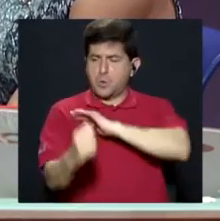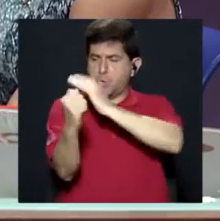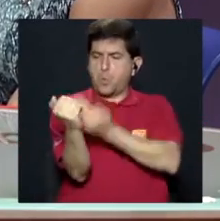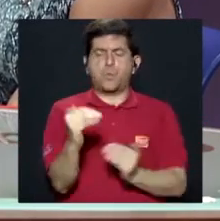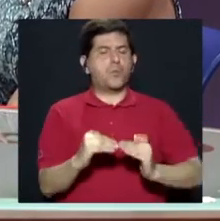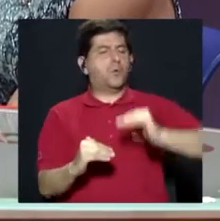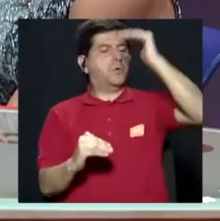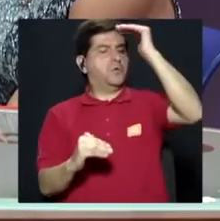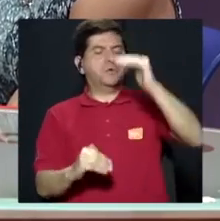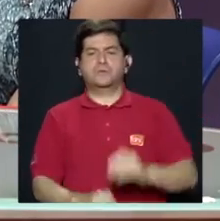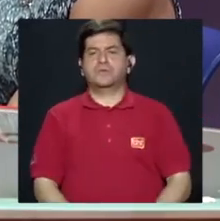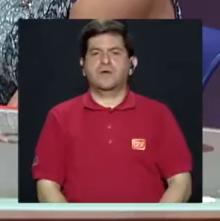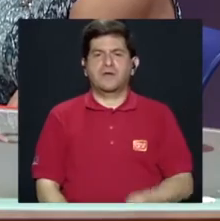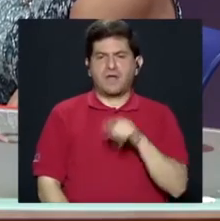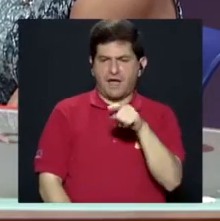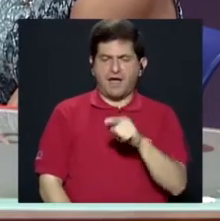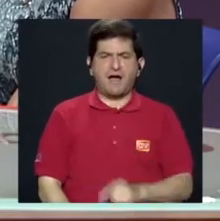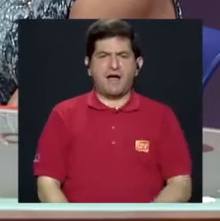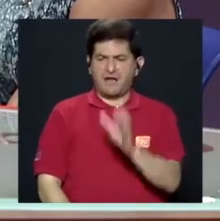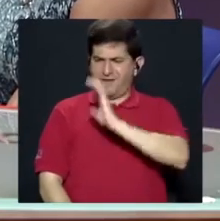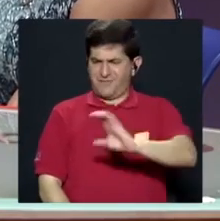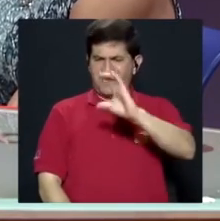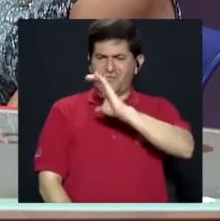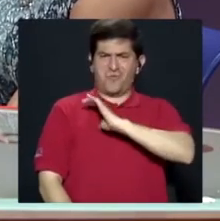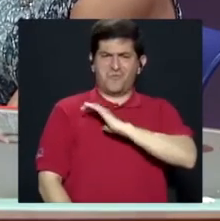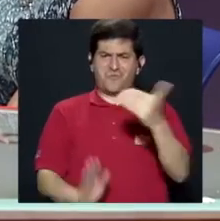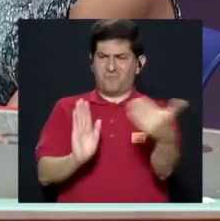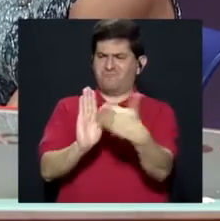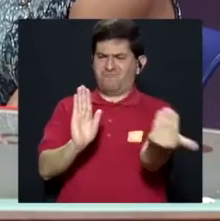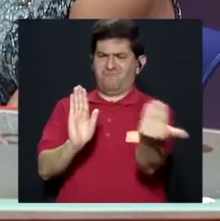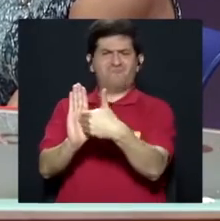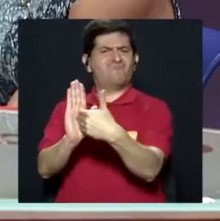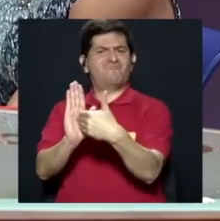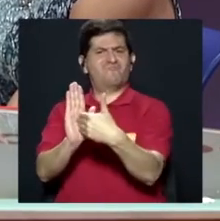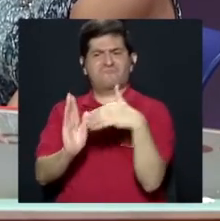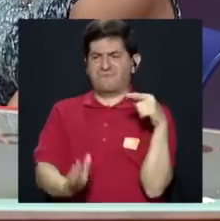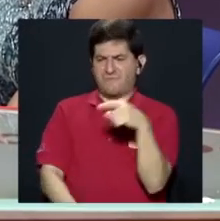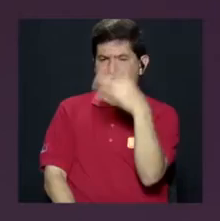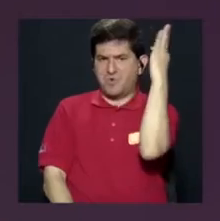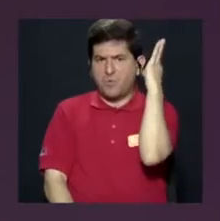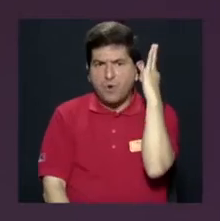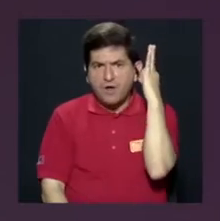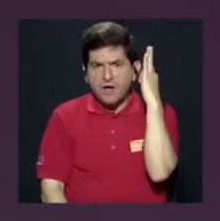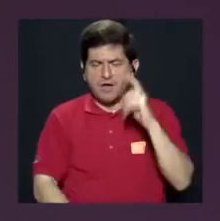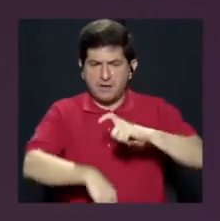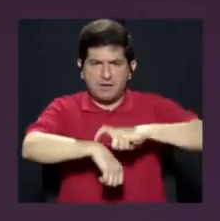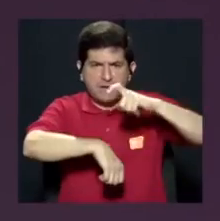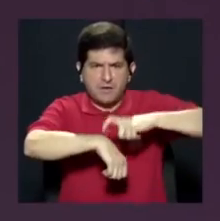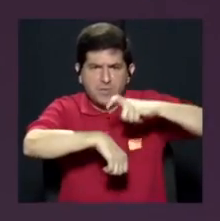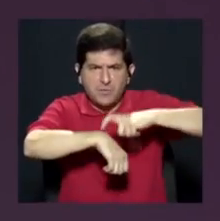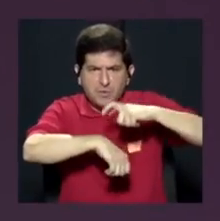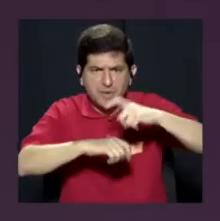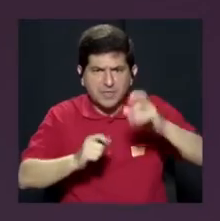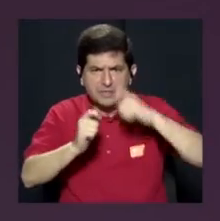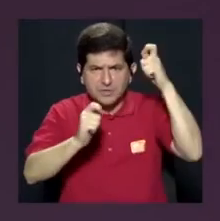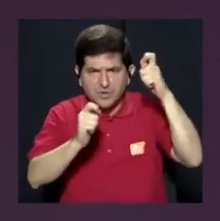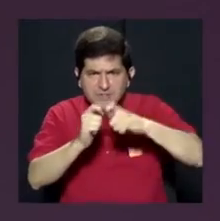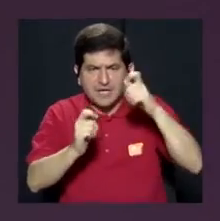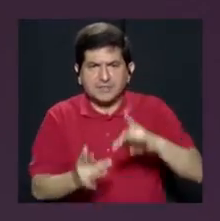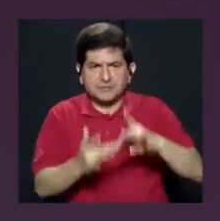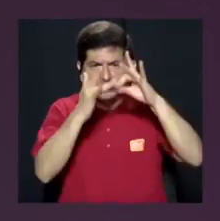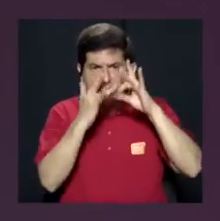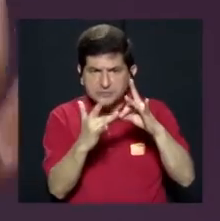mayor ejerce esta conducta que genera daño sobre esta mujer en este periodo que es particular, que es